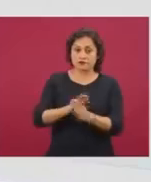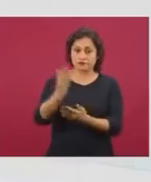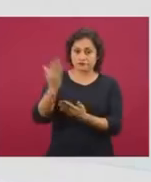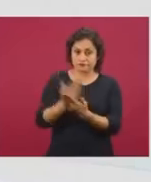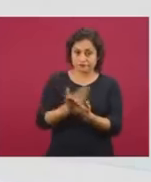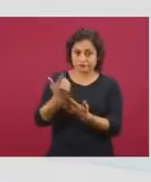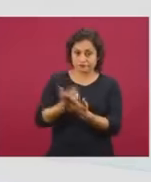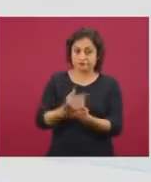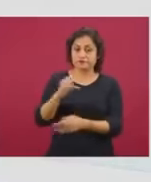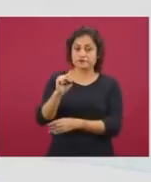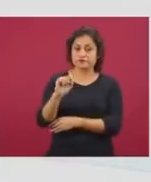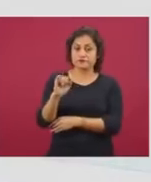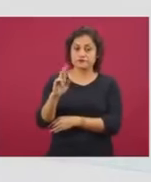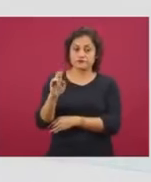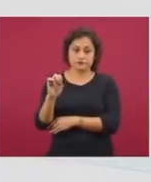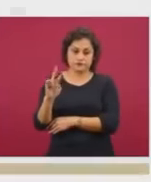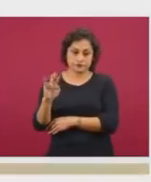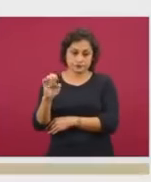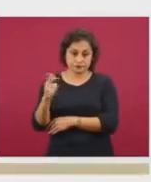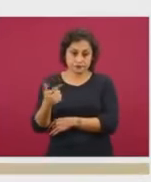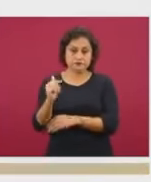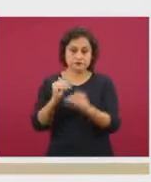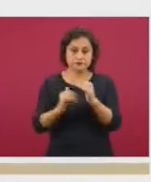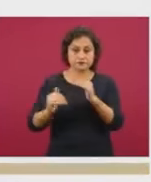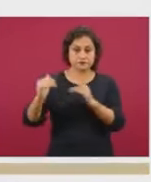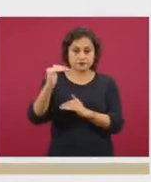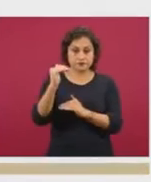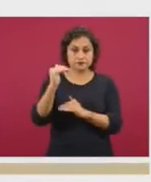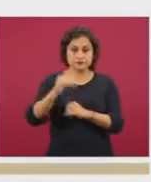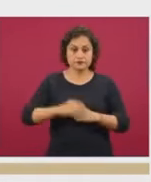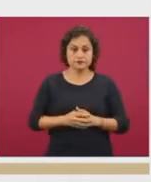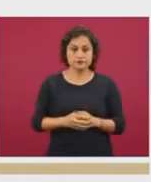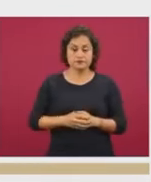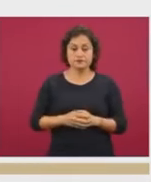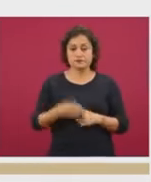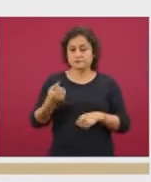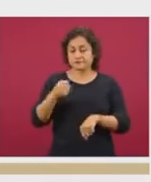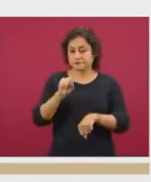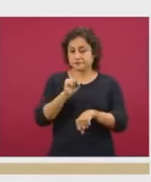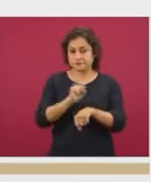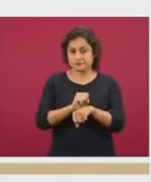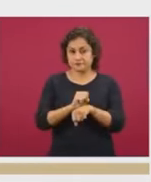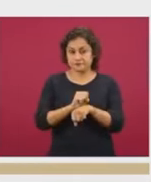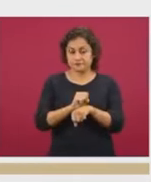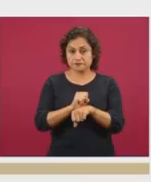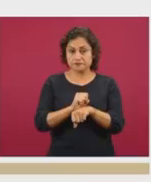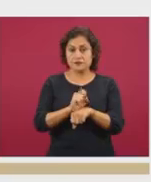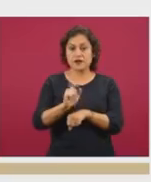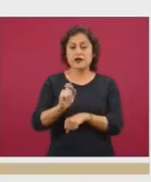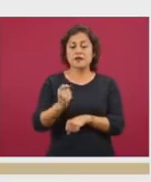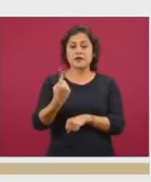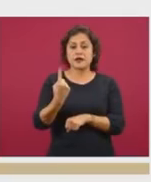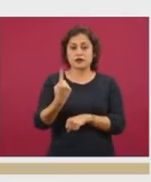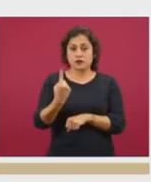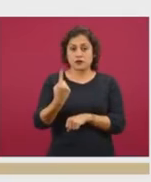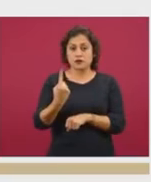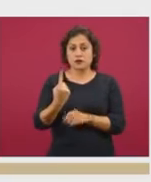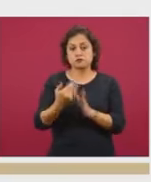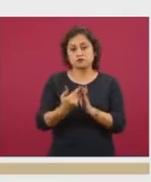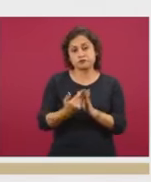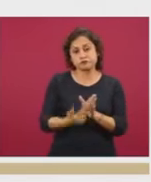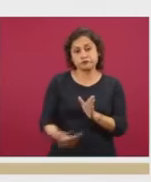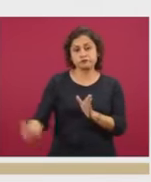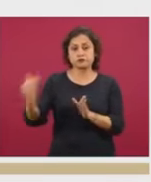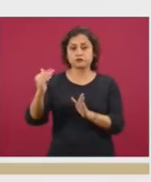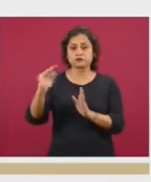gran incremento, llegando en la semana, más o menos en la semana 21, y a partir de ahí con